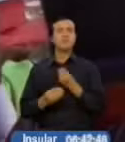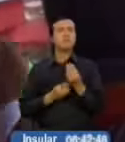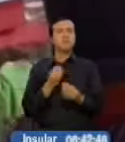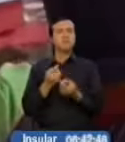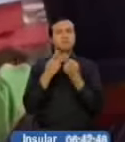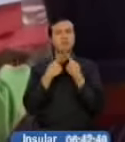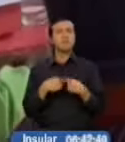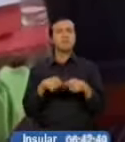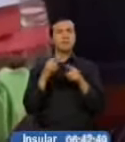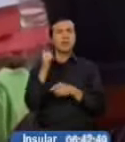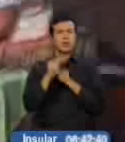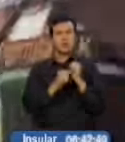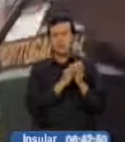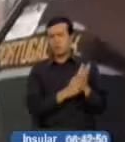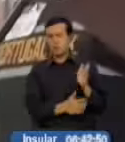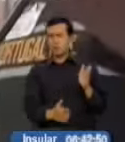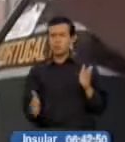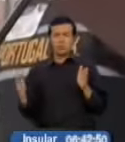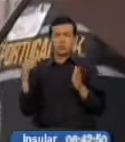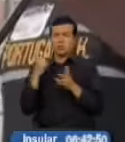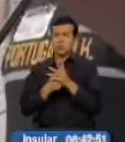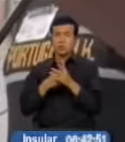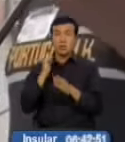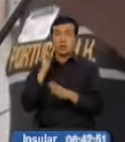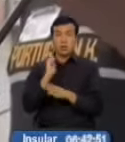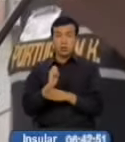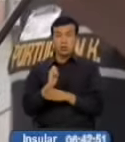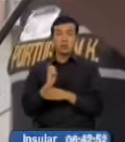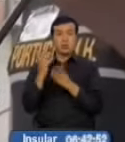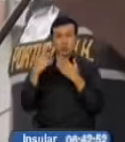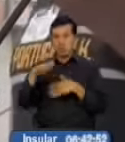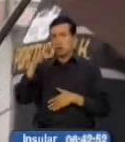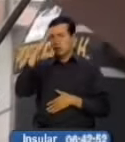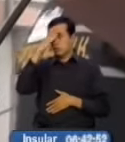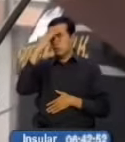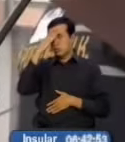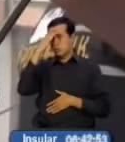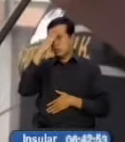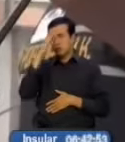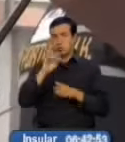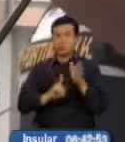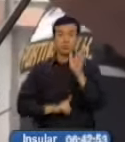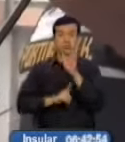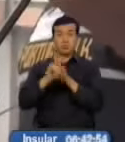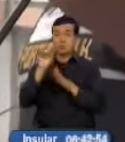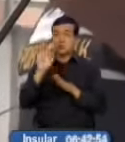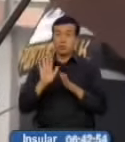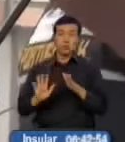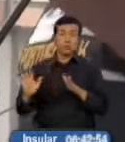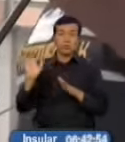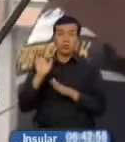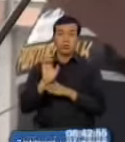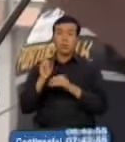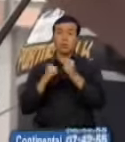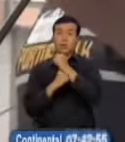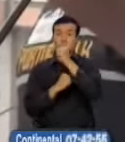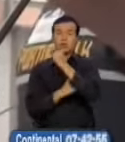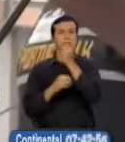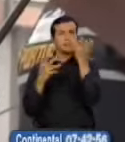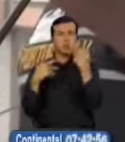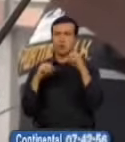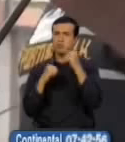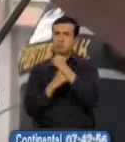trabajo de los últimos 10 años. El país sabe que las bases del desarrollo nacional están